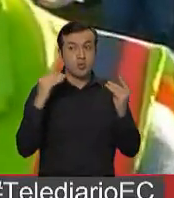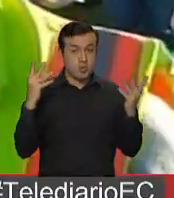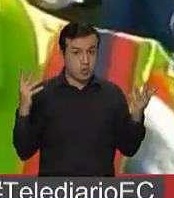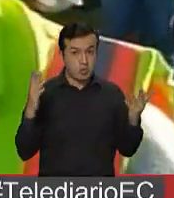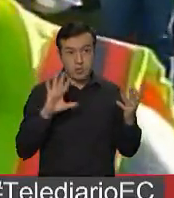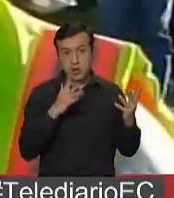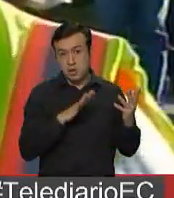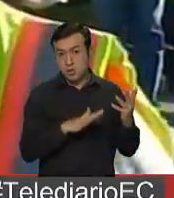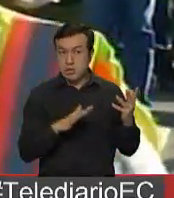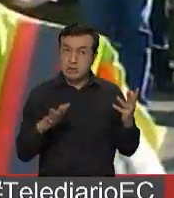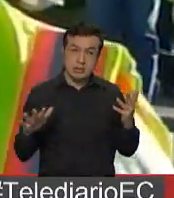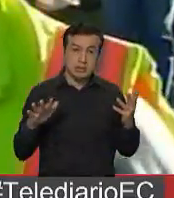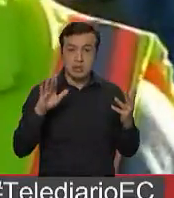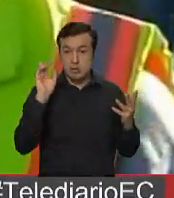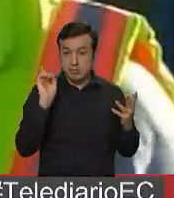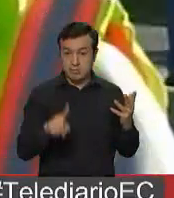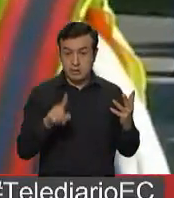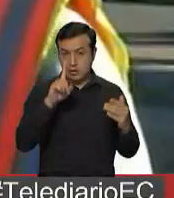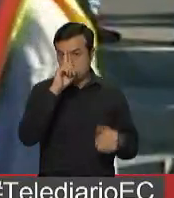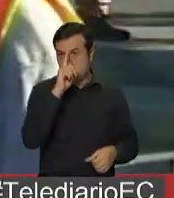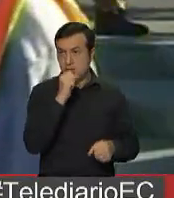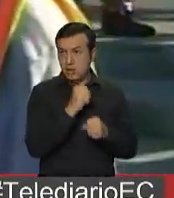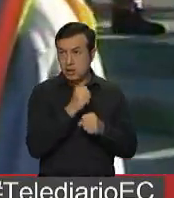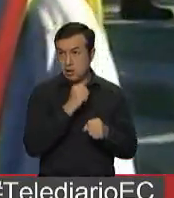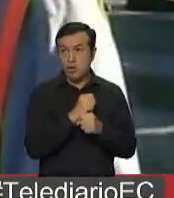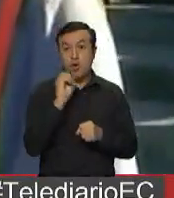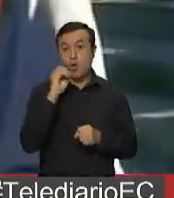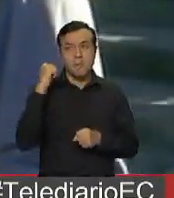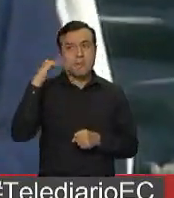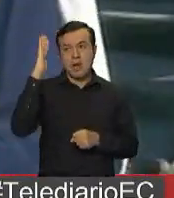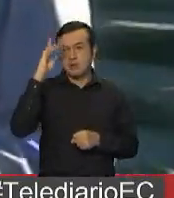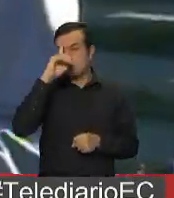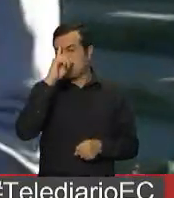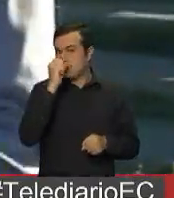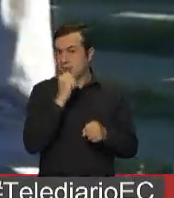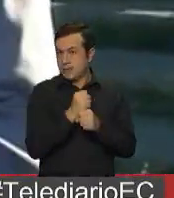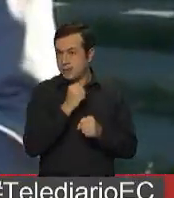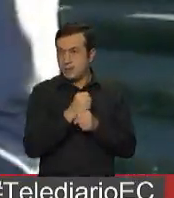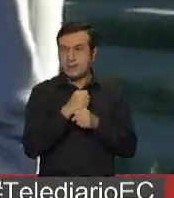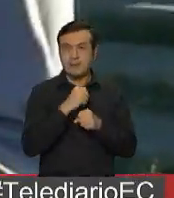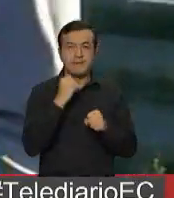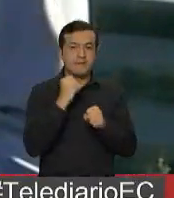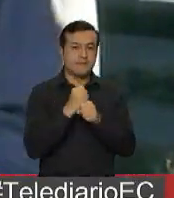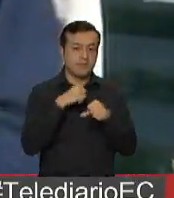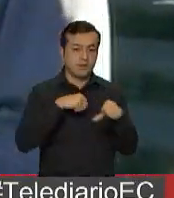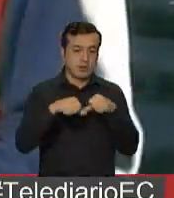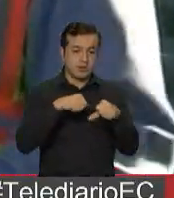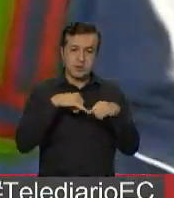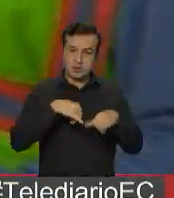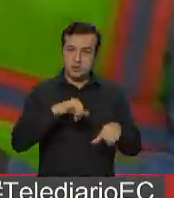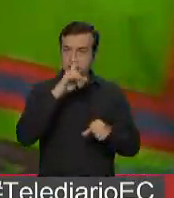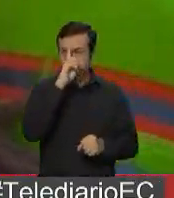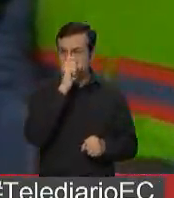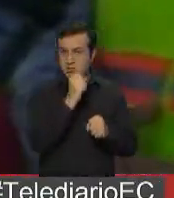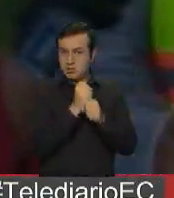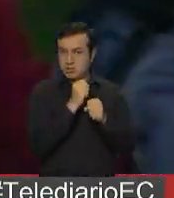hablando probablemente de 1.000 trabajadores, si no más, ¿de acuerdo? Tareas administrativas se han seguido haciendo. Nuestra oficina técnica ha